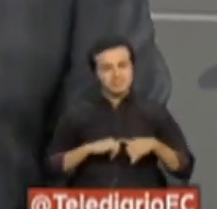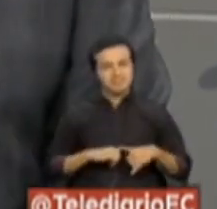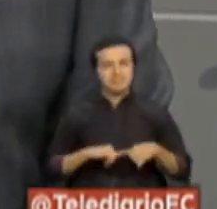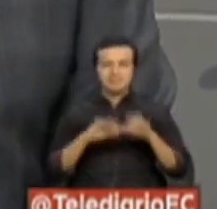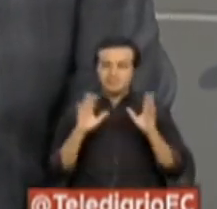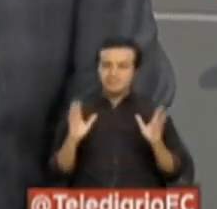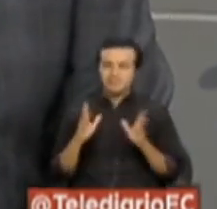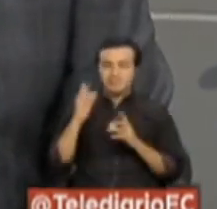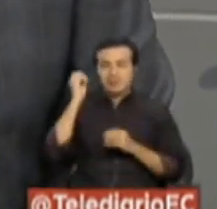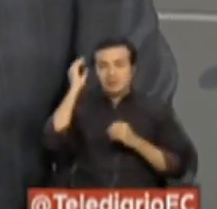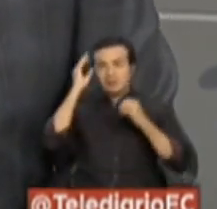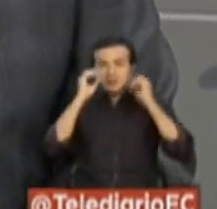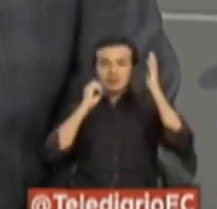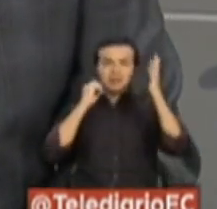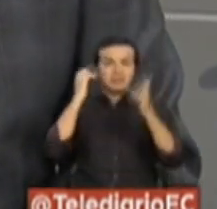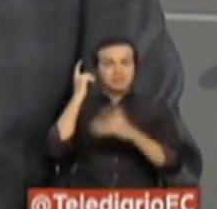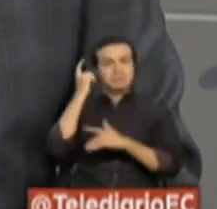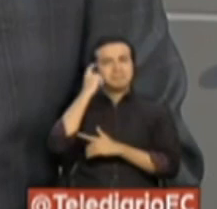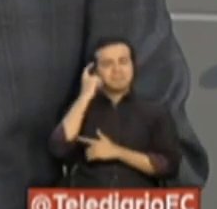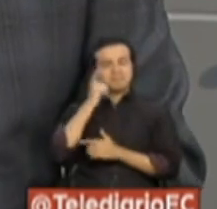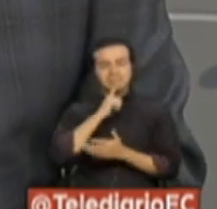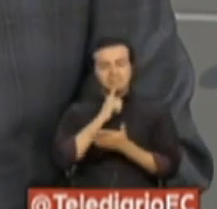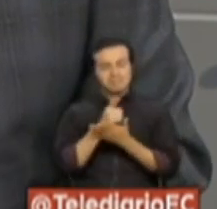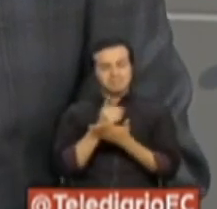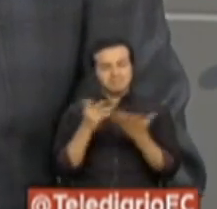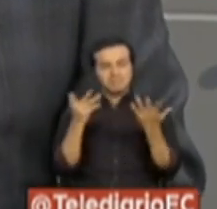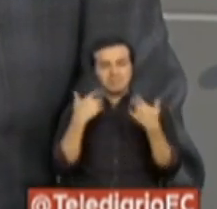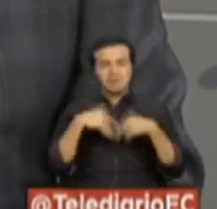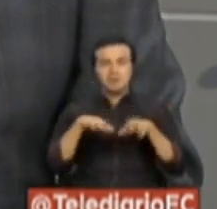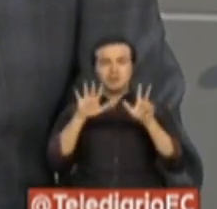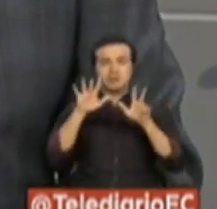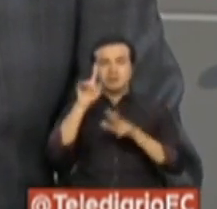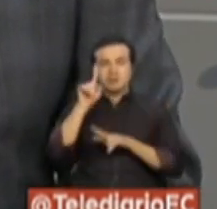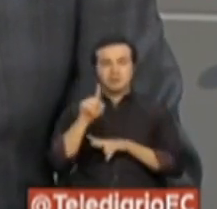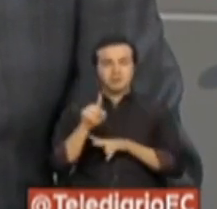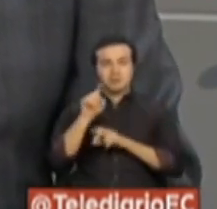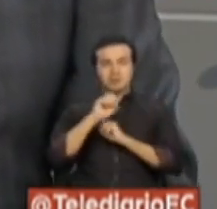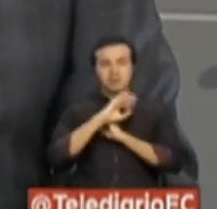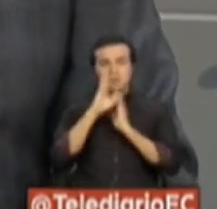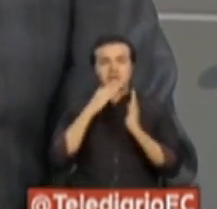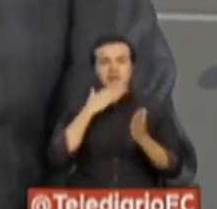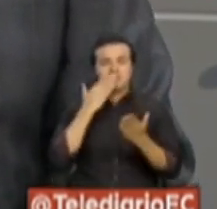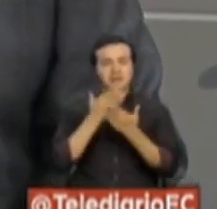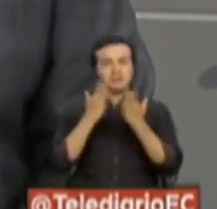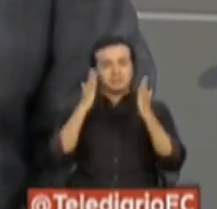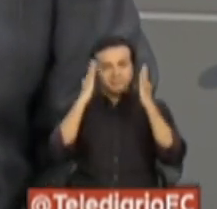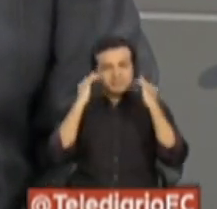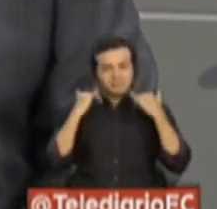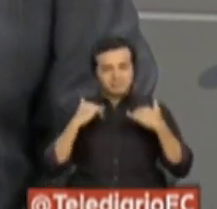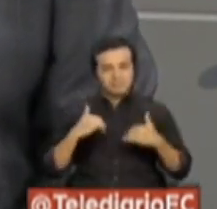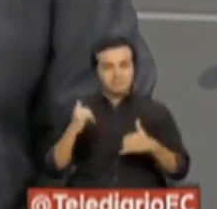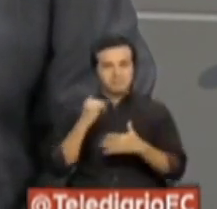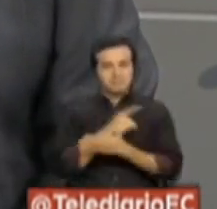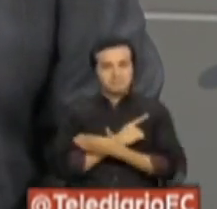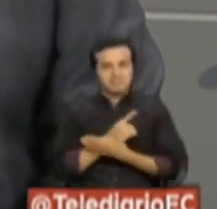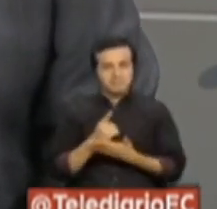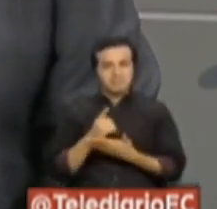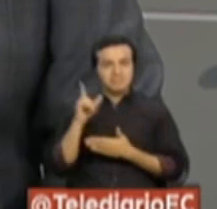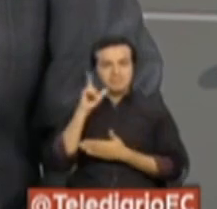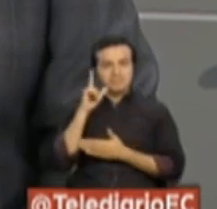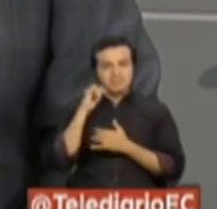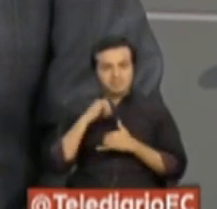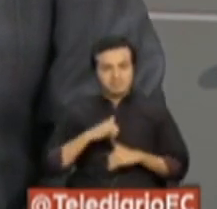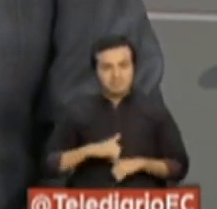suscitador de la creatividad y del pensamiento. 8:00 de la mañana en Primera Impresión, gracias por habernos seguido durante la semana. El día